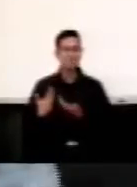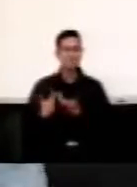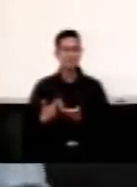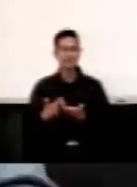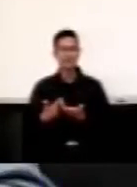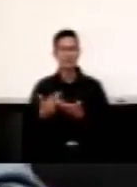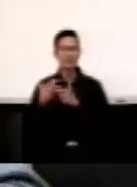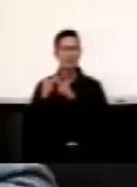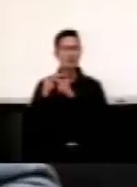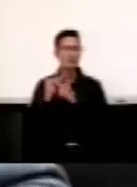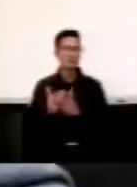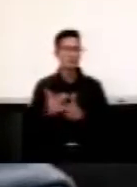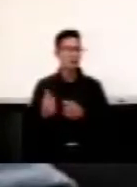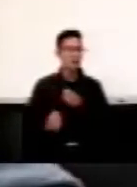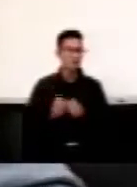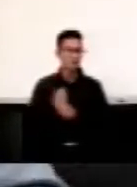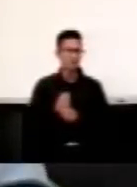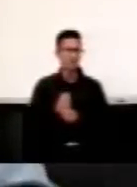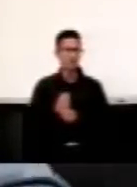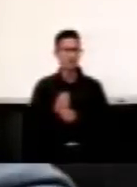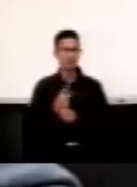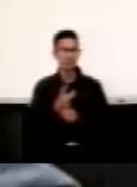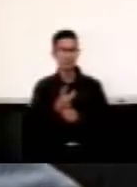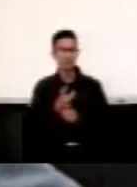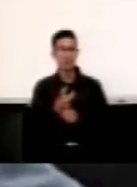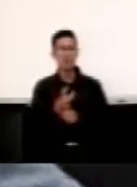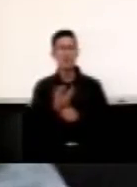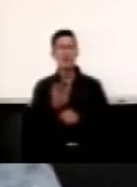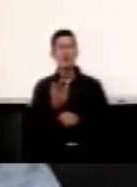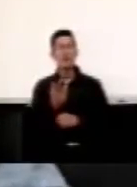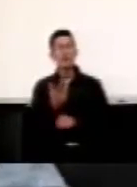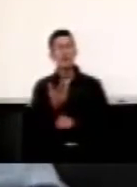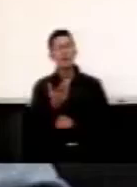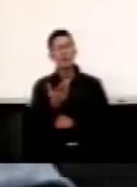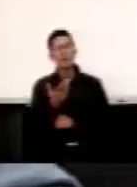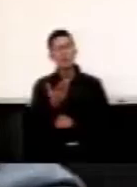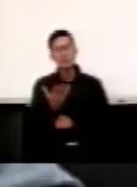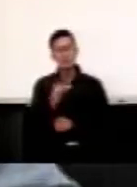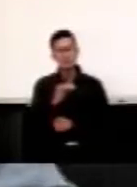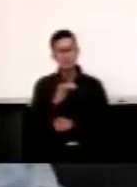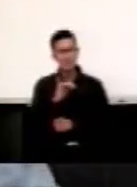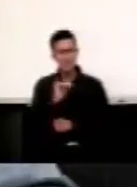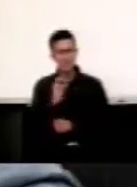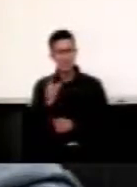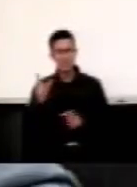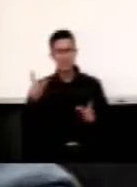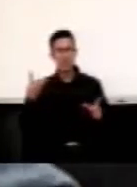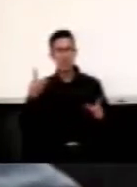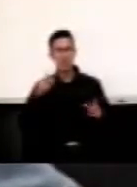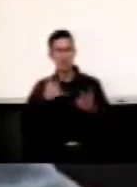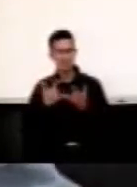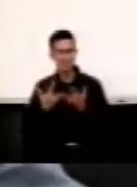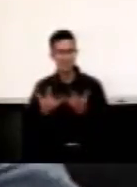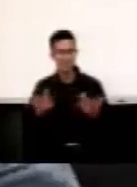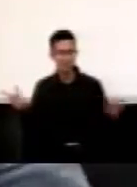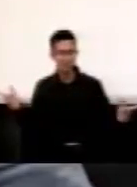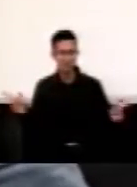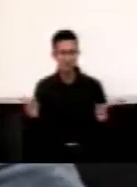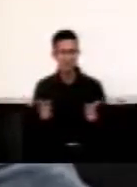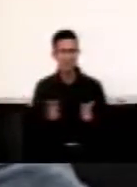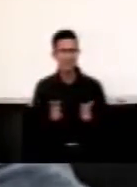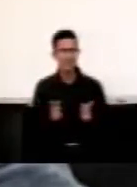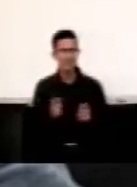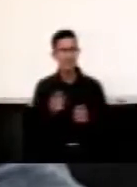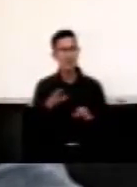varios años, y por lo tanto, en ese sentido, hace una muy buena síntesis del cambio del sistema de partidos